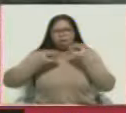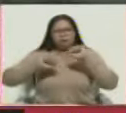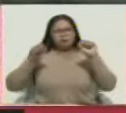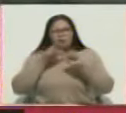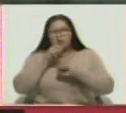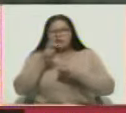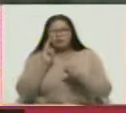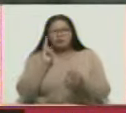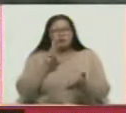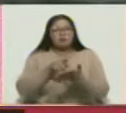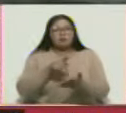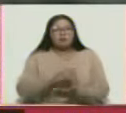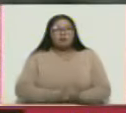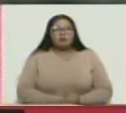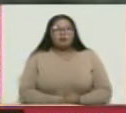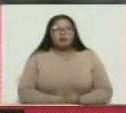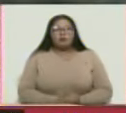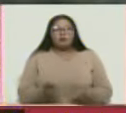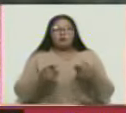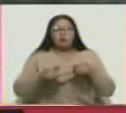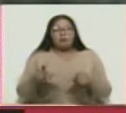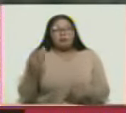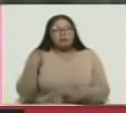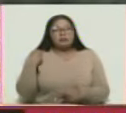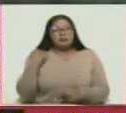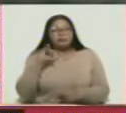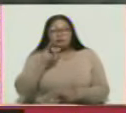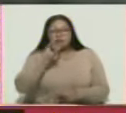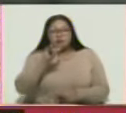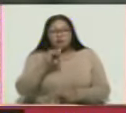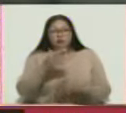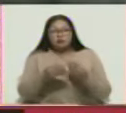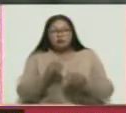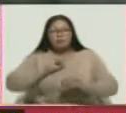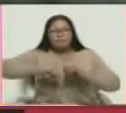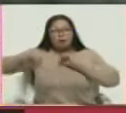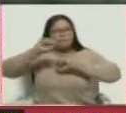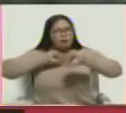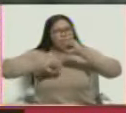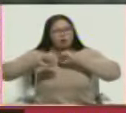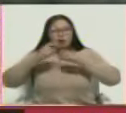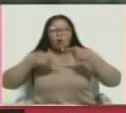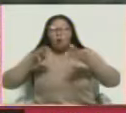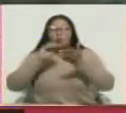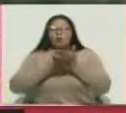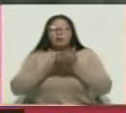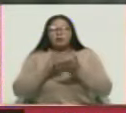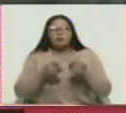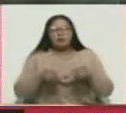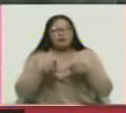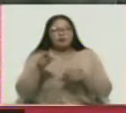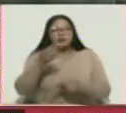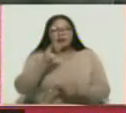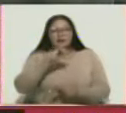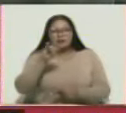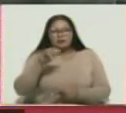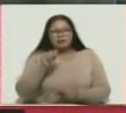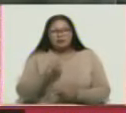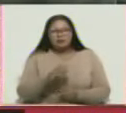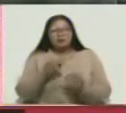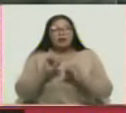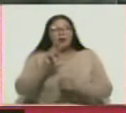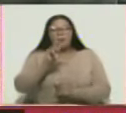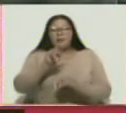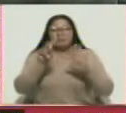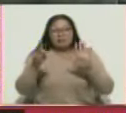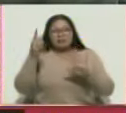apenas entrando al estudio vi las noticias que están bombardeando la Franja de Gaza. Ya van 26